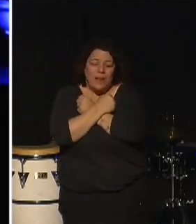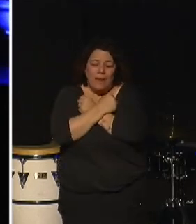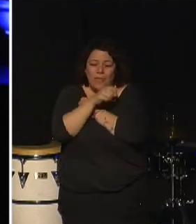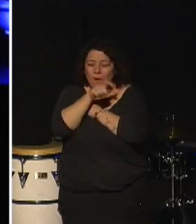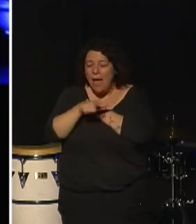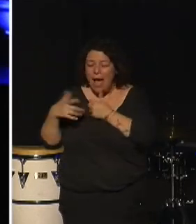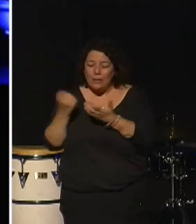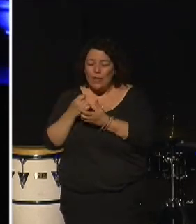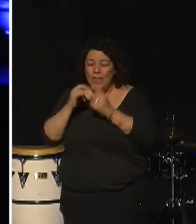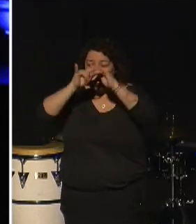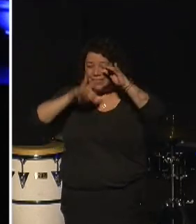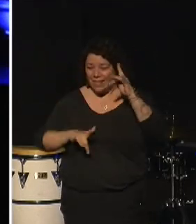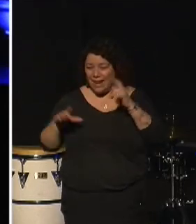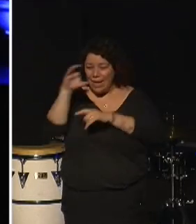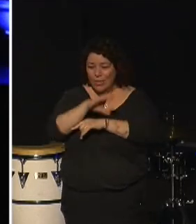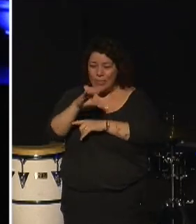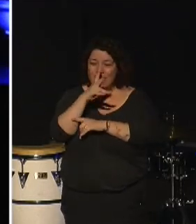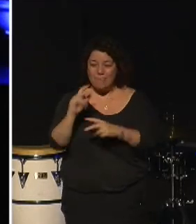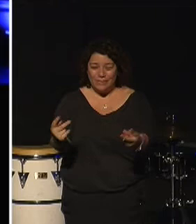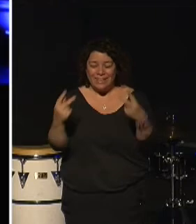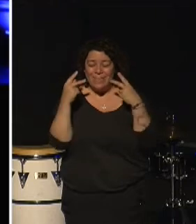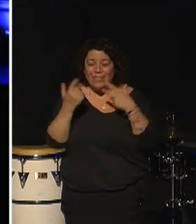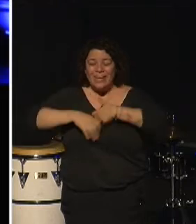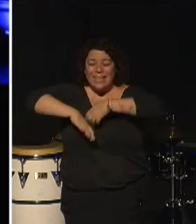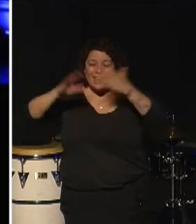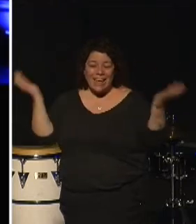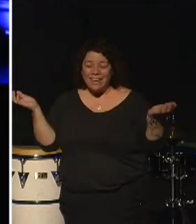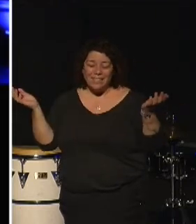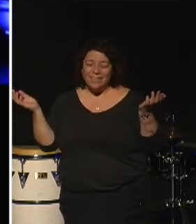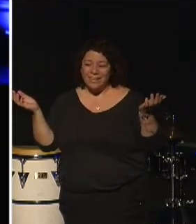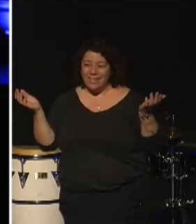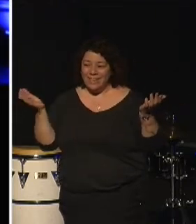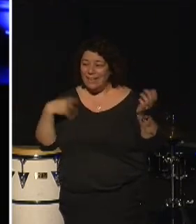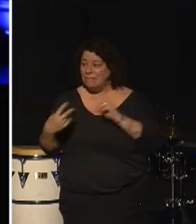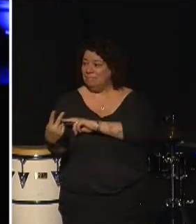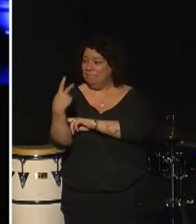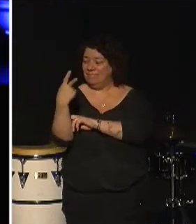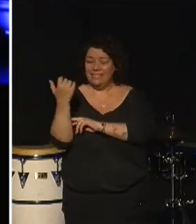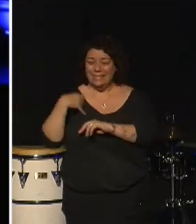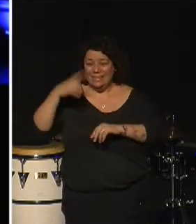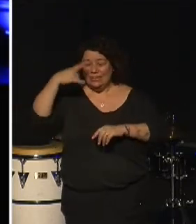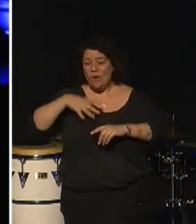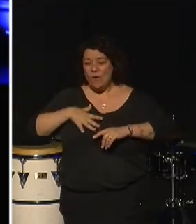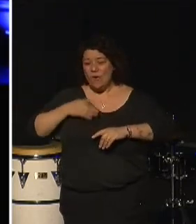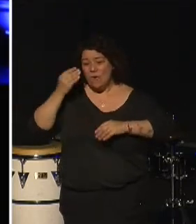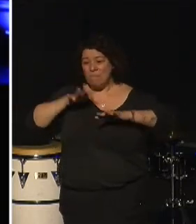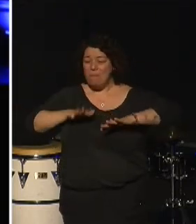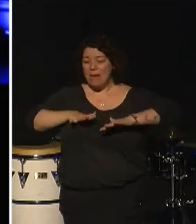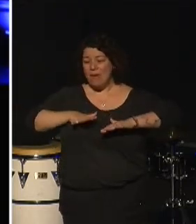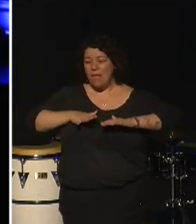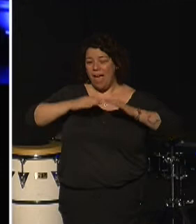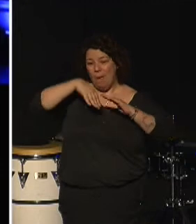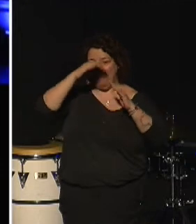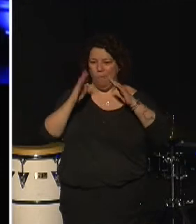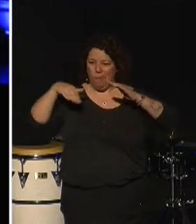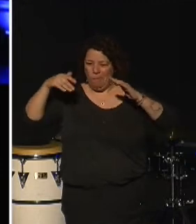Desgranando Ciencia que estáis ahí viéndonos ahora mismo. Y nada, que para cuando veáis este vídeo entonces, pues estaré ahí por el monte, por alguno